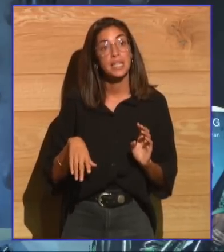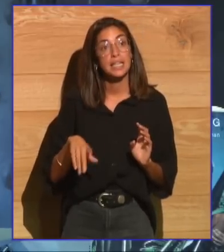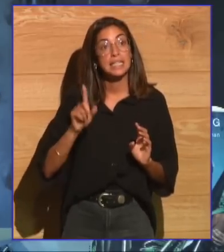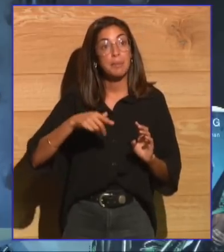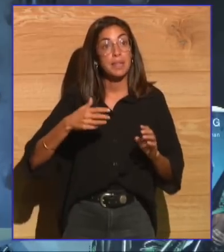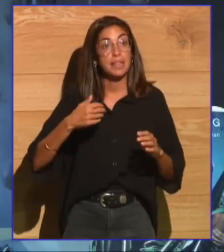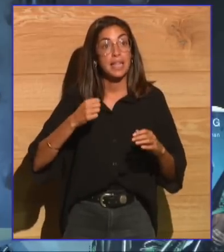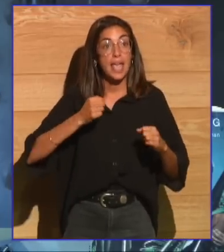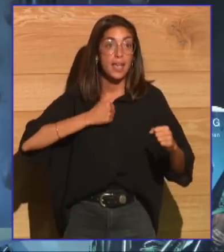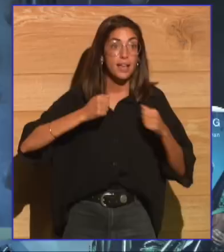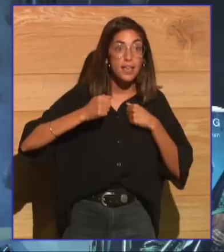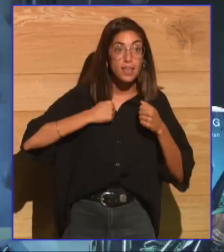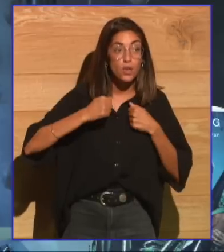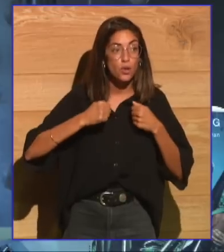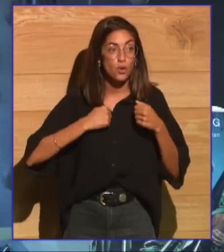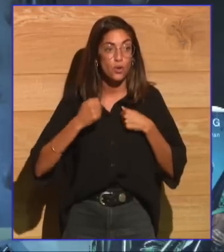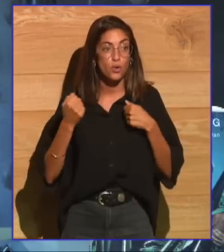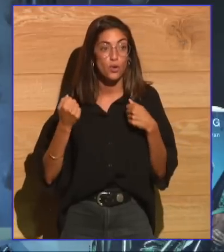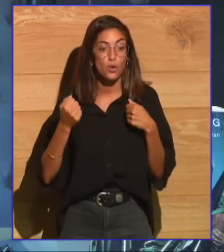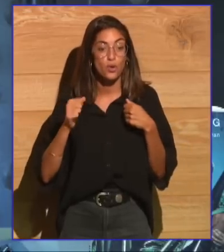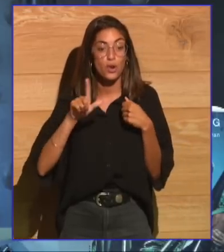de de laurentiis